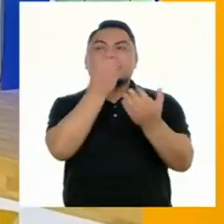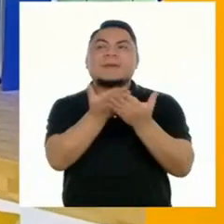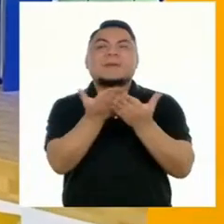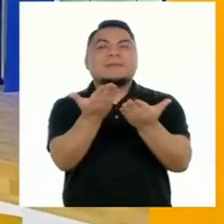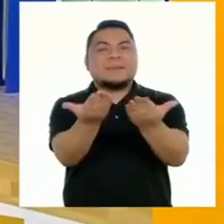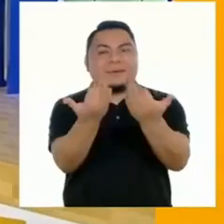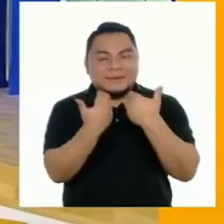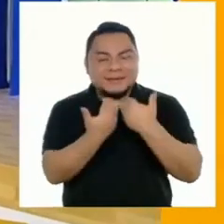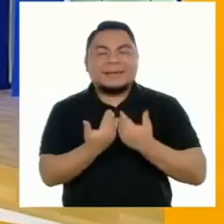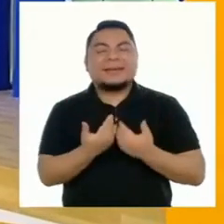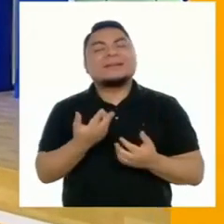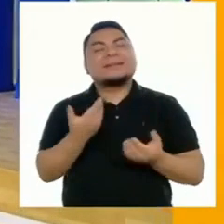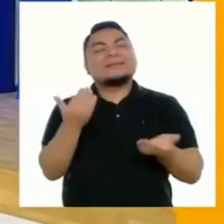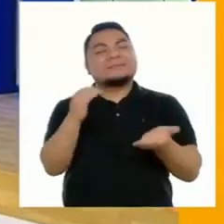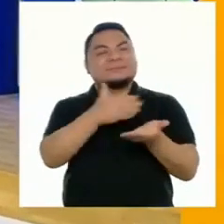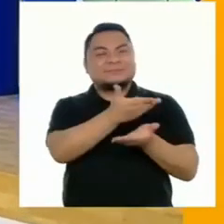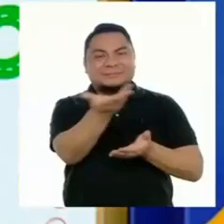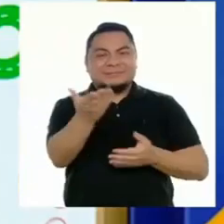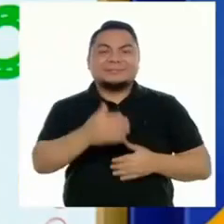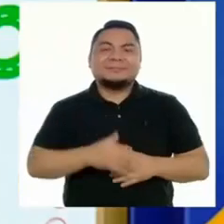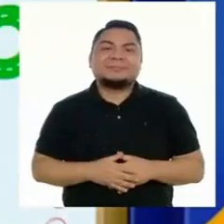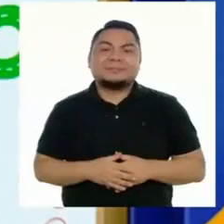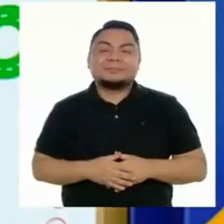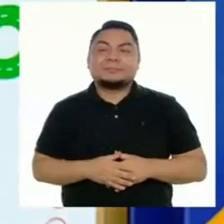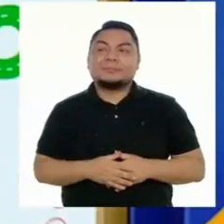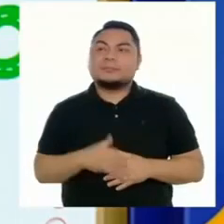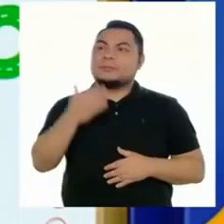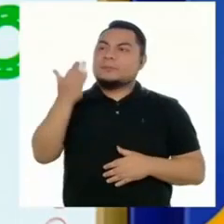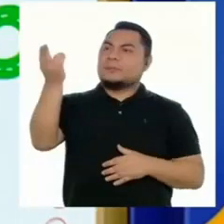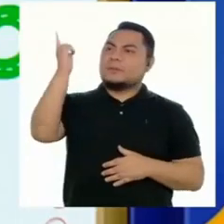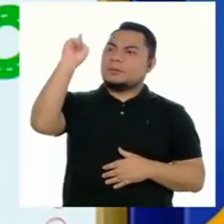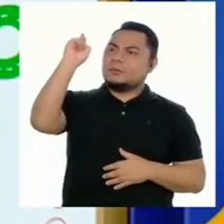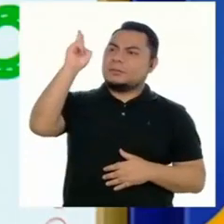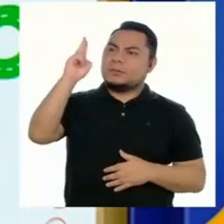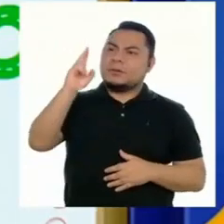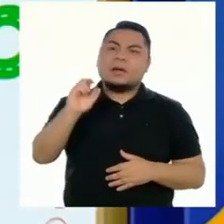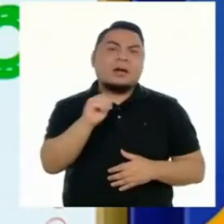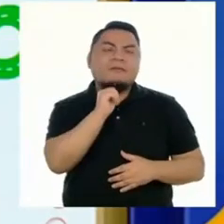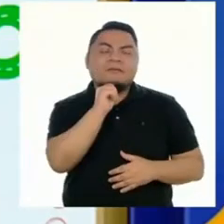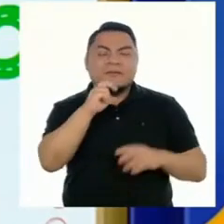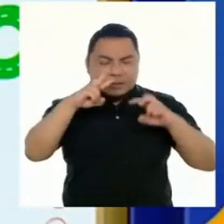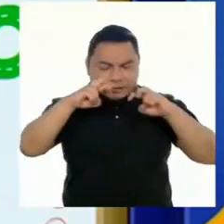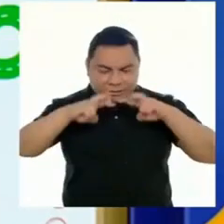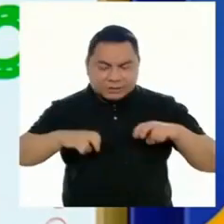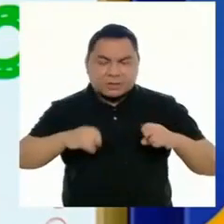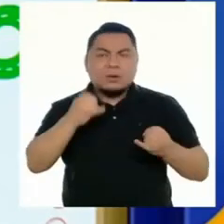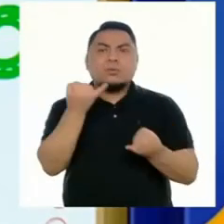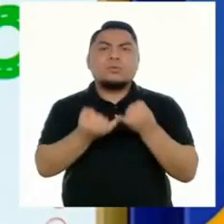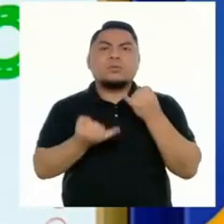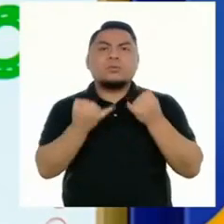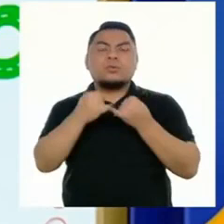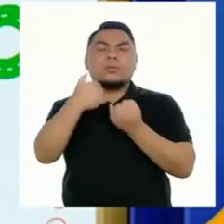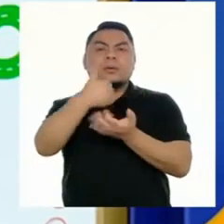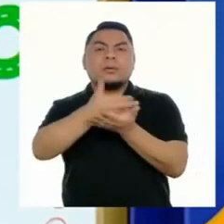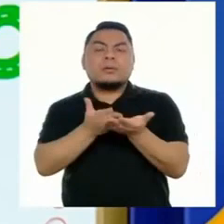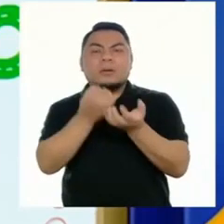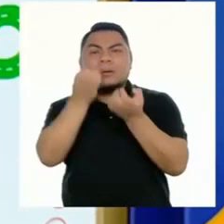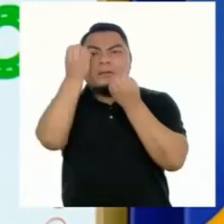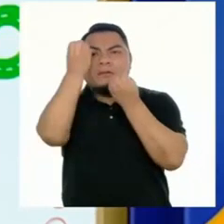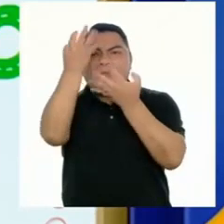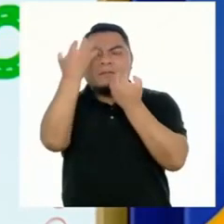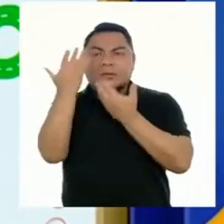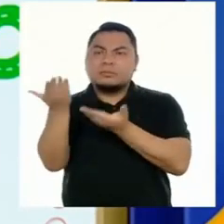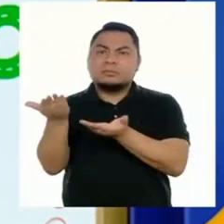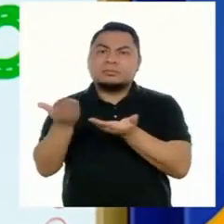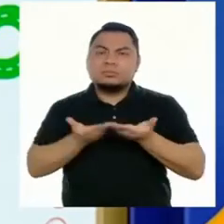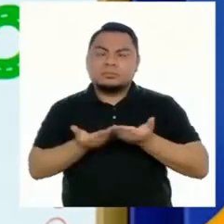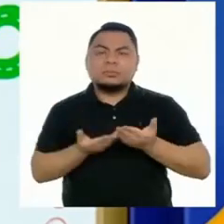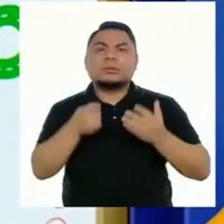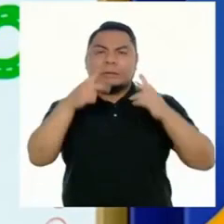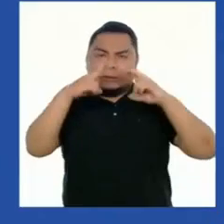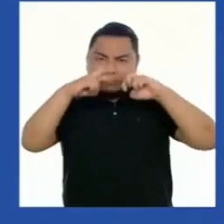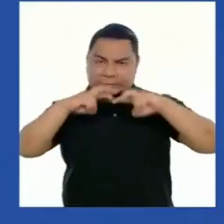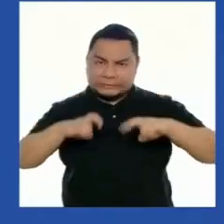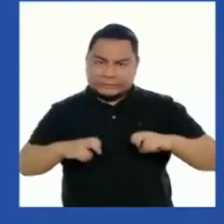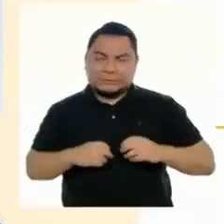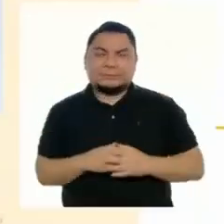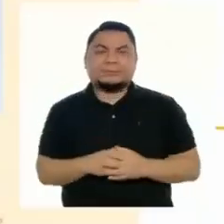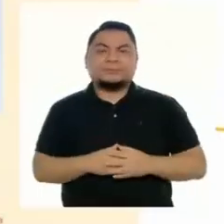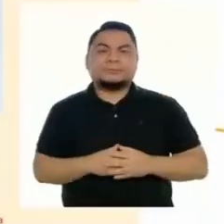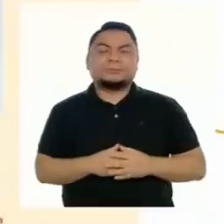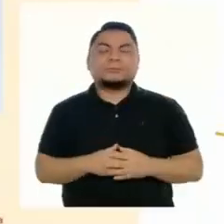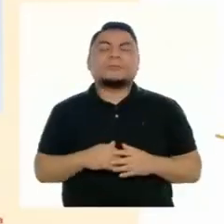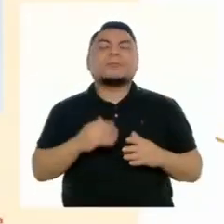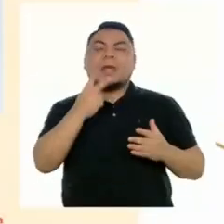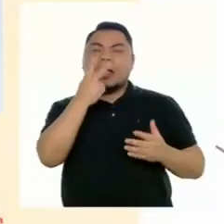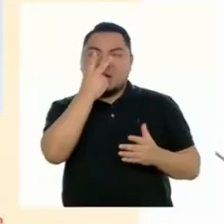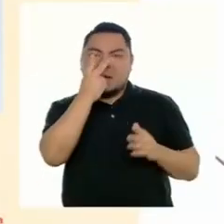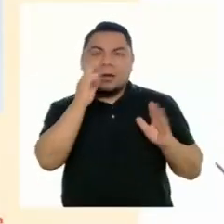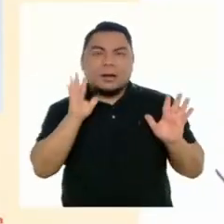Bienvenidos de vuelta, chicas y chicos. Bueno, profesora, aún nos falta analizar la última parte de la infografía que nos trajo. Revisemos.